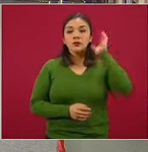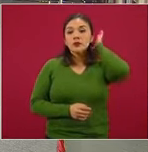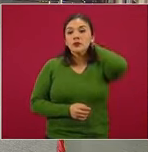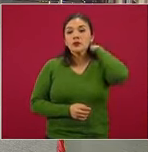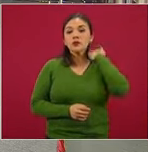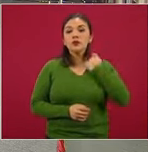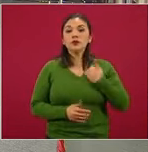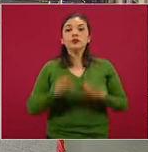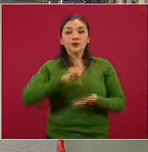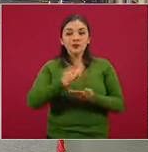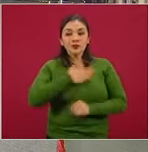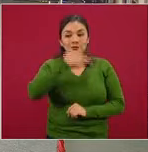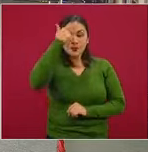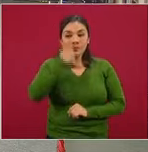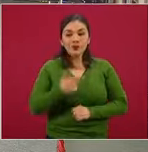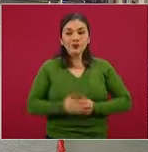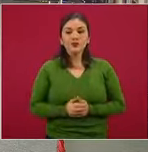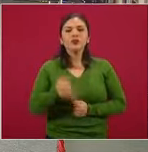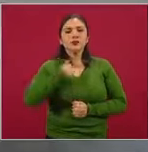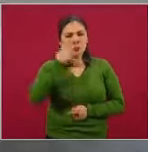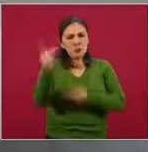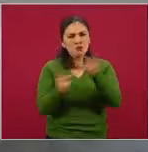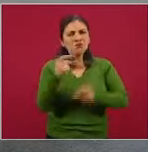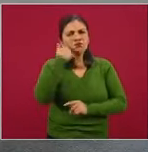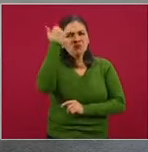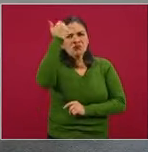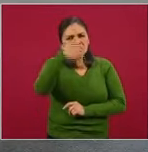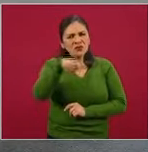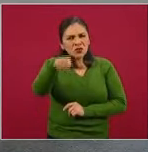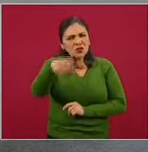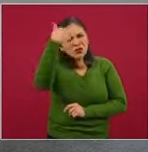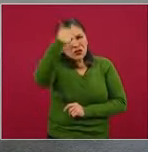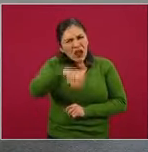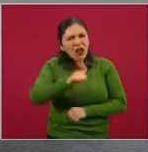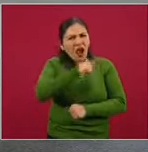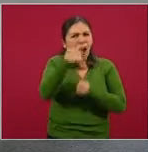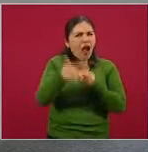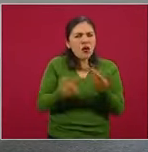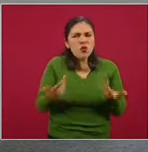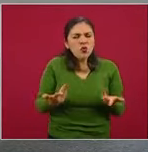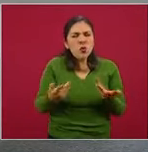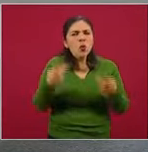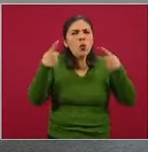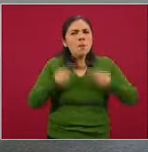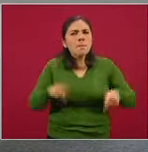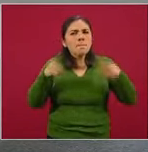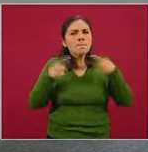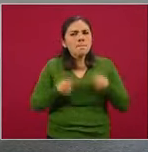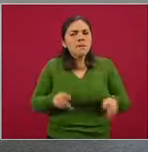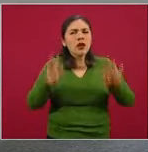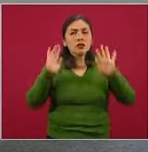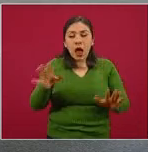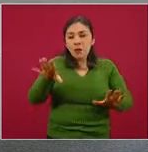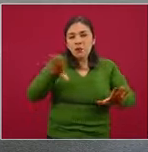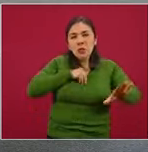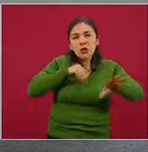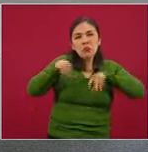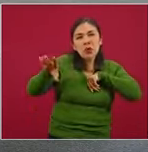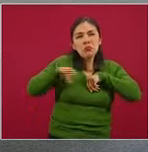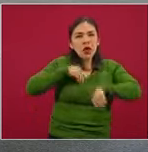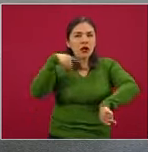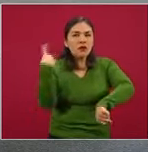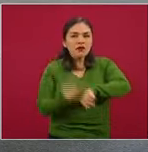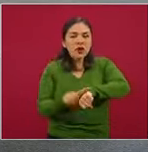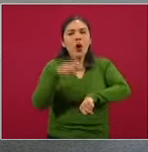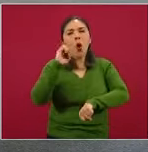Gracias, doctor. Buenas noches. Tengo una pregunta. Quiero saber si ustedes tienen datos de cuántas personas han contagiado o